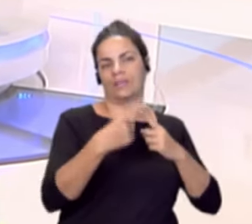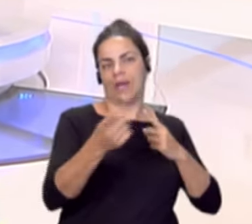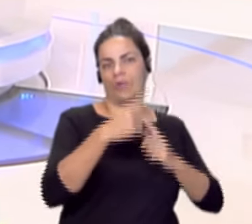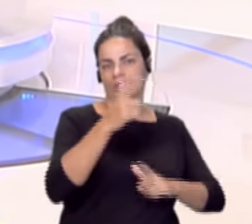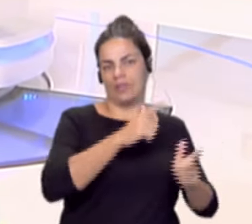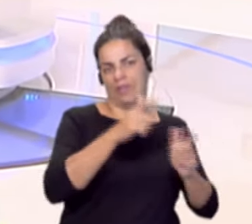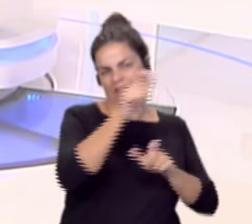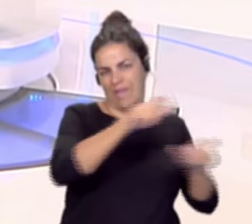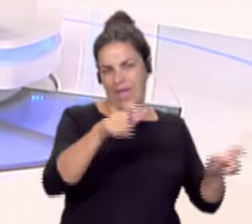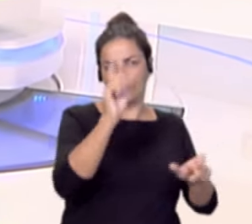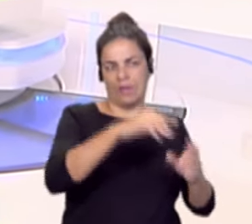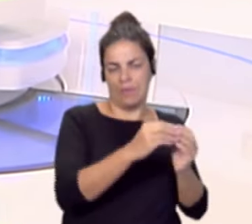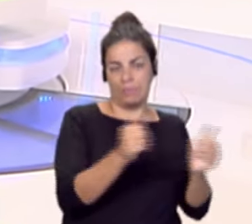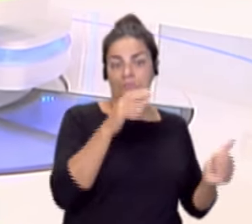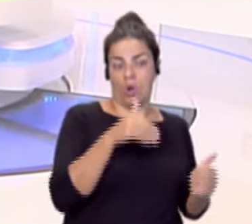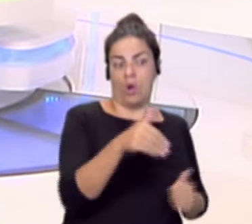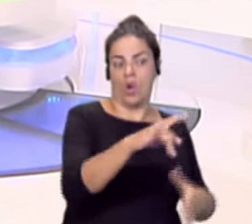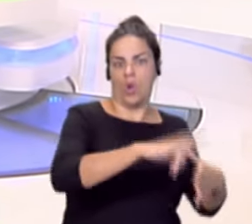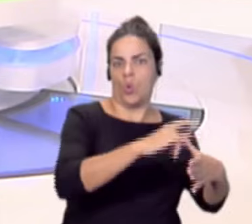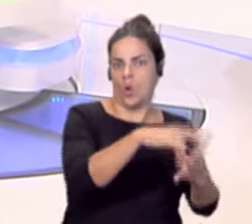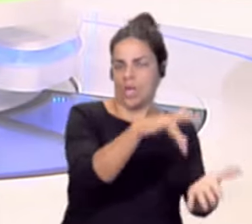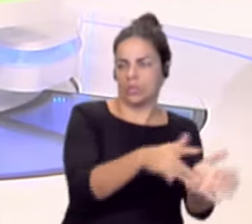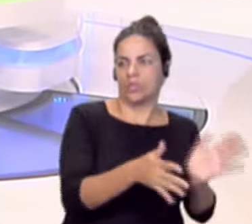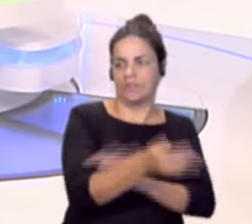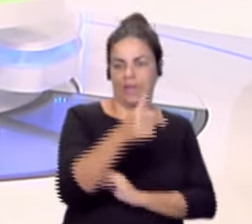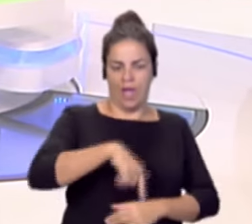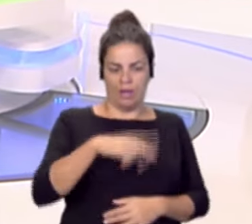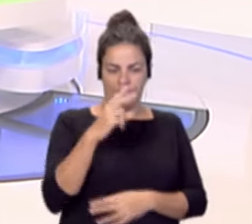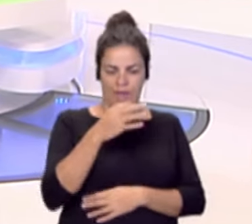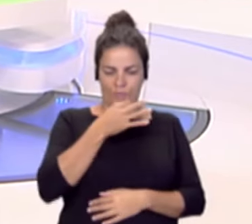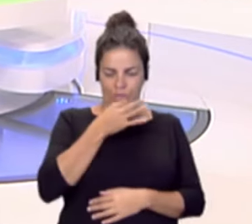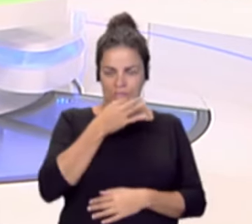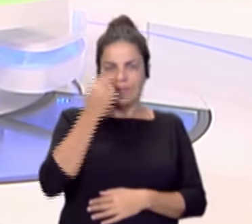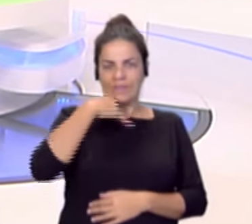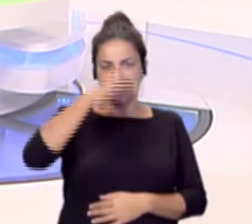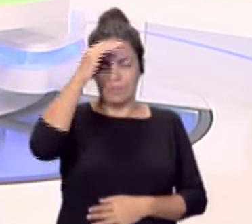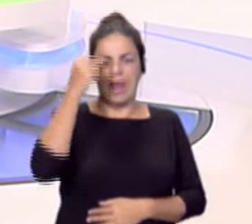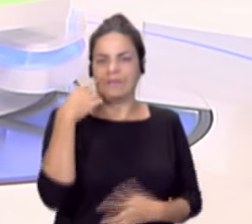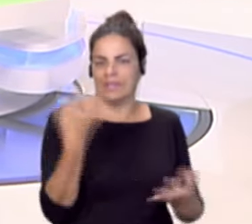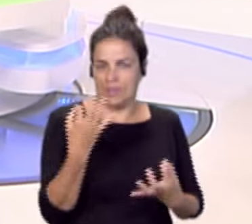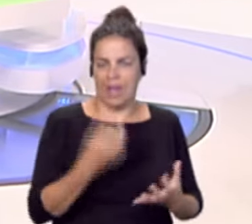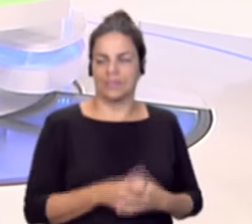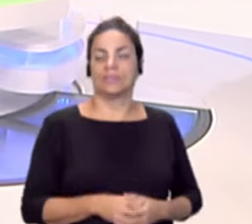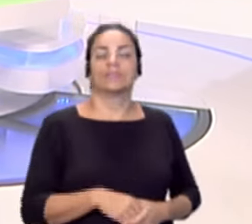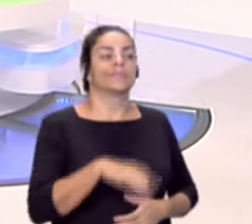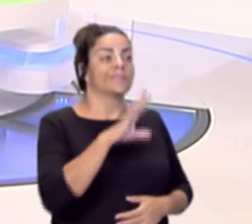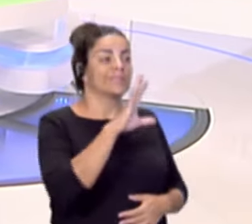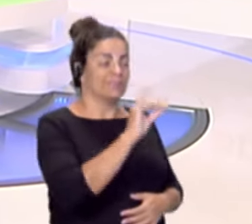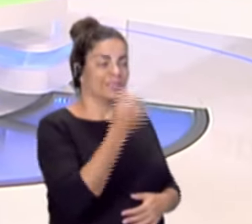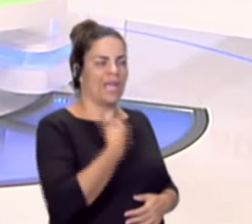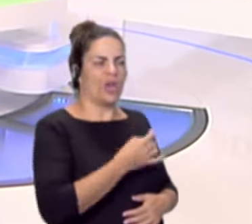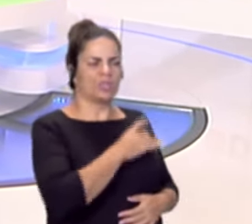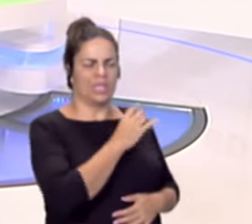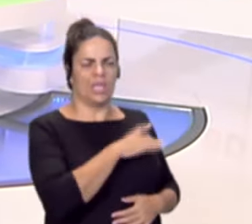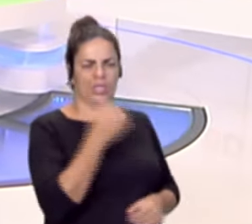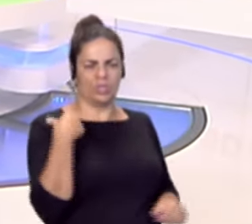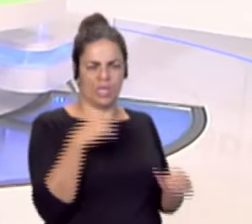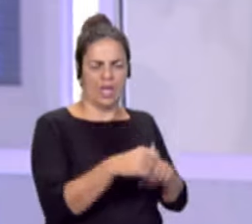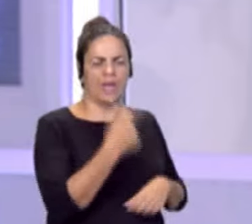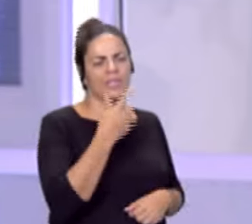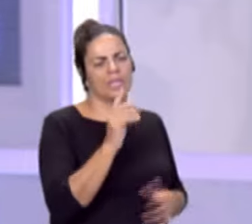lunes, o sea, a lo que ocurra esta noche, esta tarde de viernes y el fin de semana. Sí, los sindicatos llevan argumentando que las mismas condiciones medianamente que se